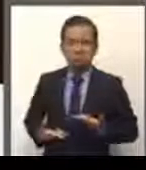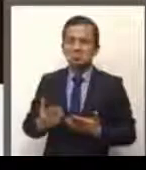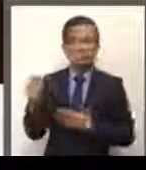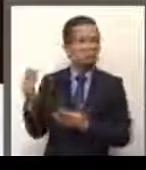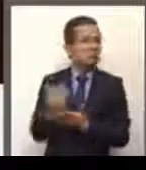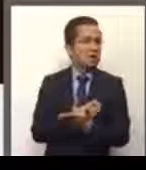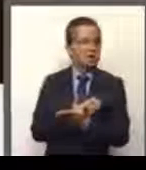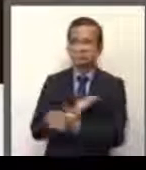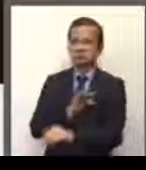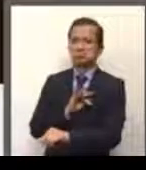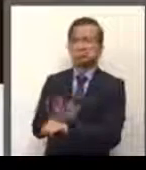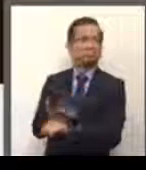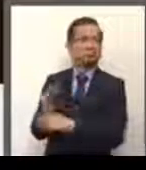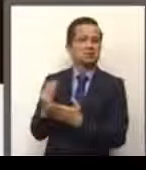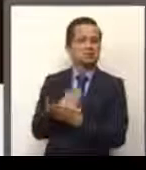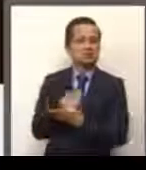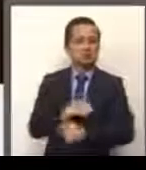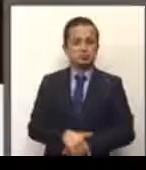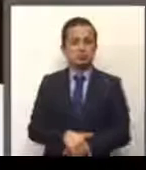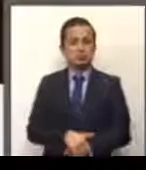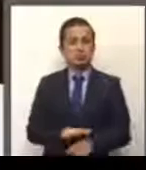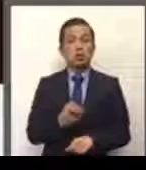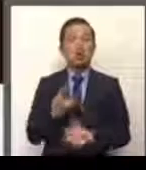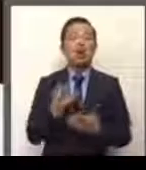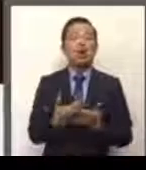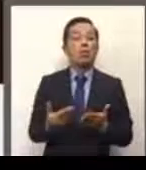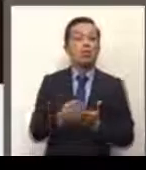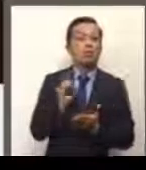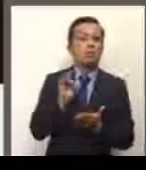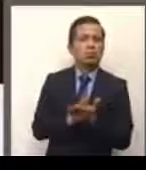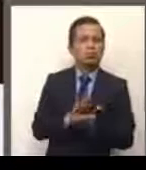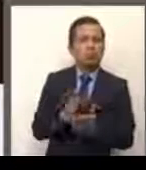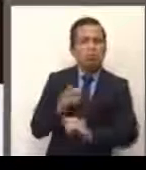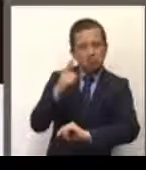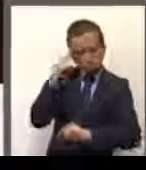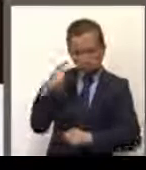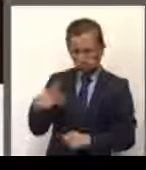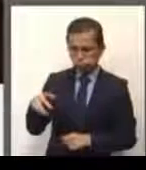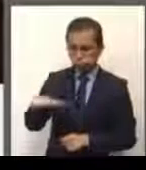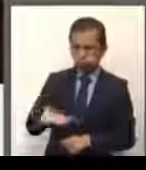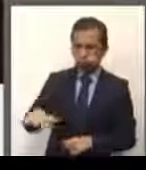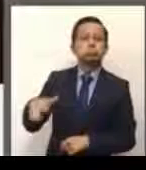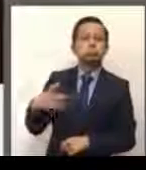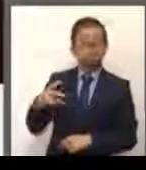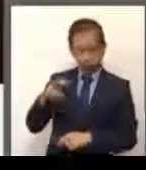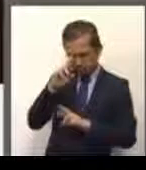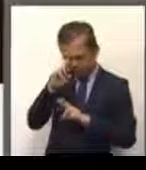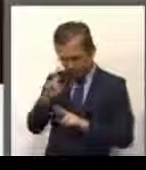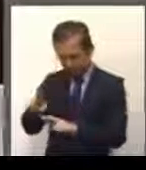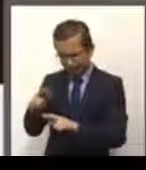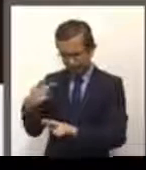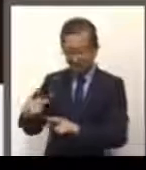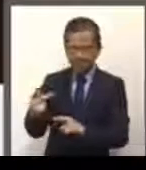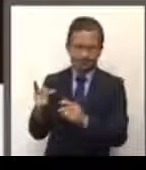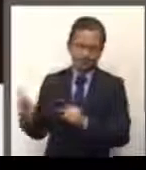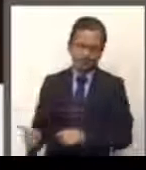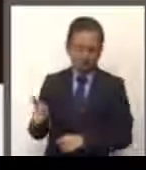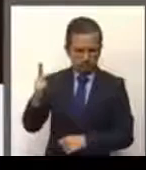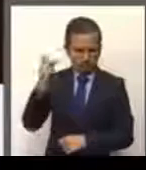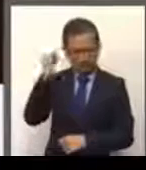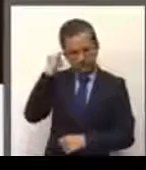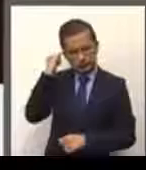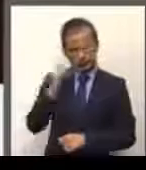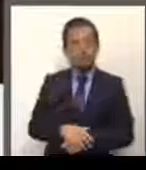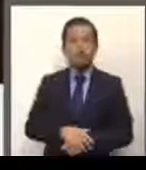como un tema de atención local el reconocimiento de los pueblos indígenas al establecer en la fracción